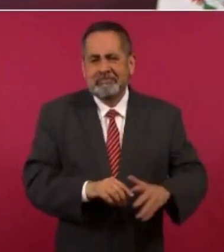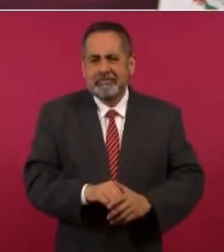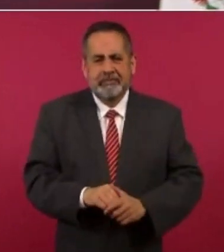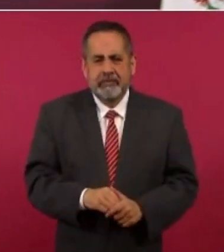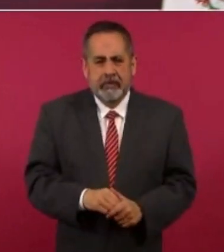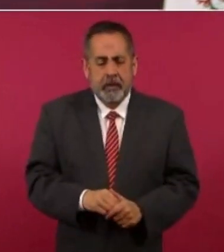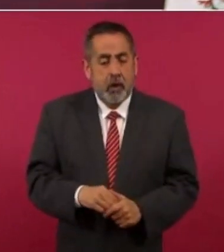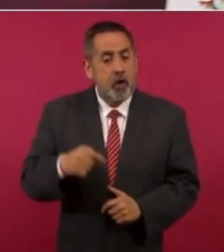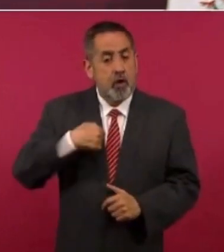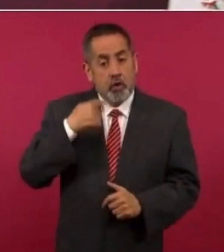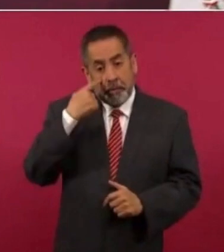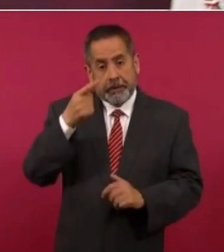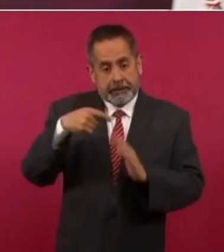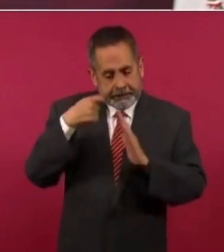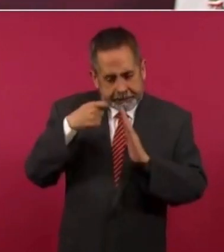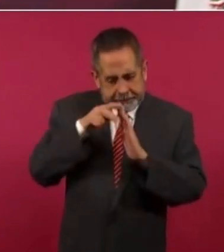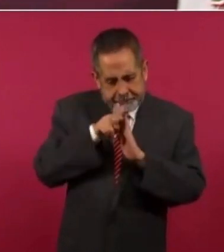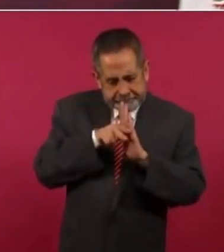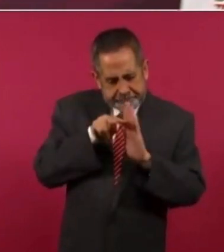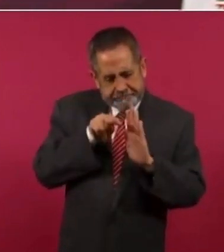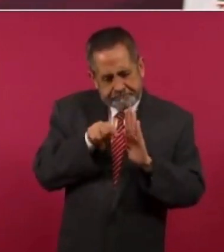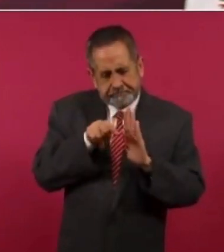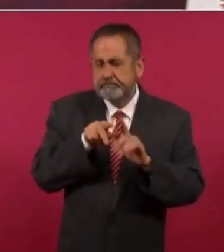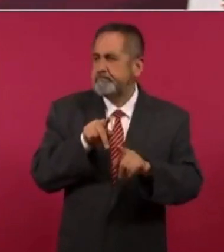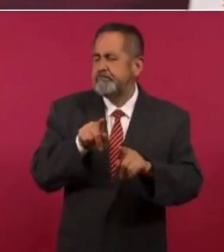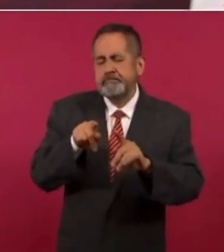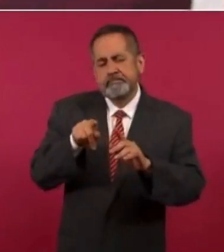vi un video,